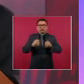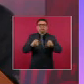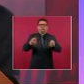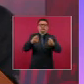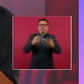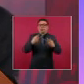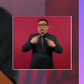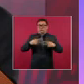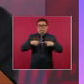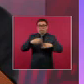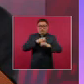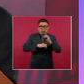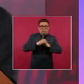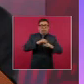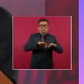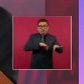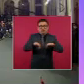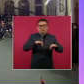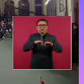obreros,